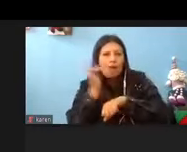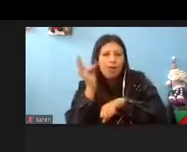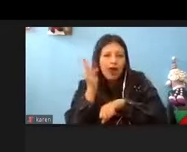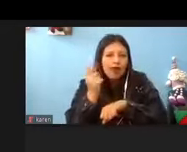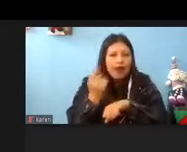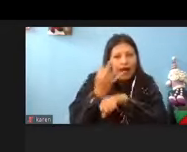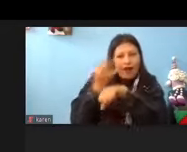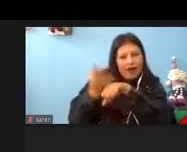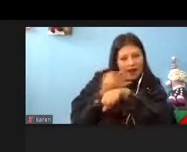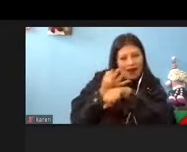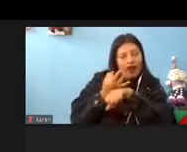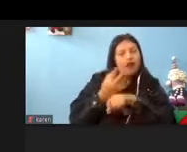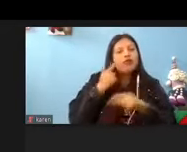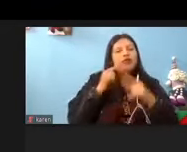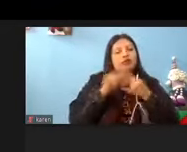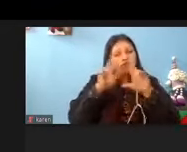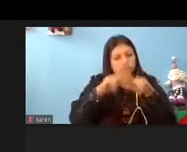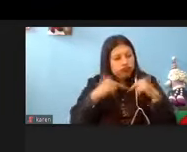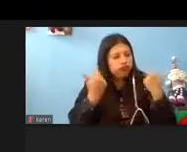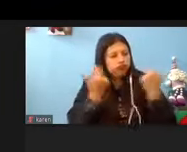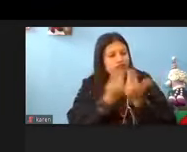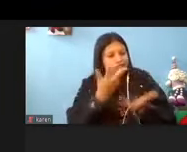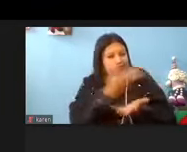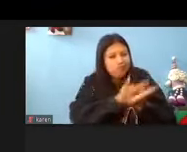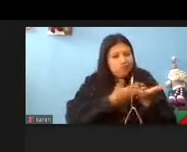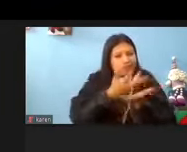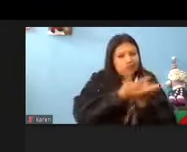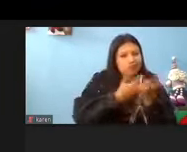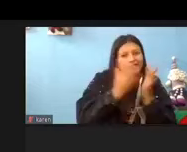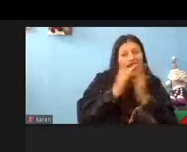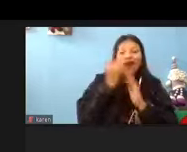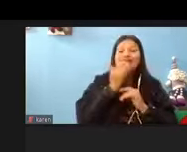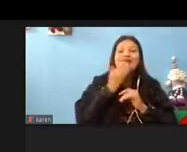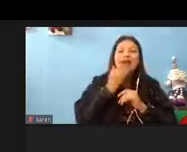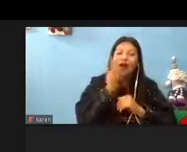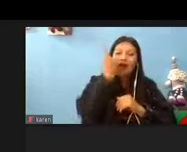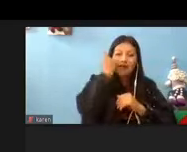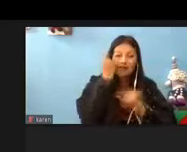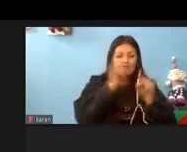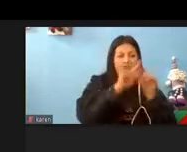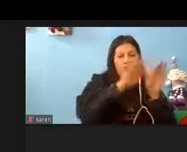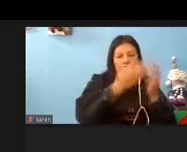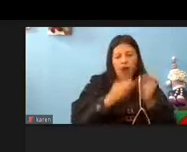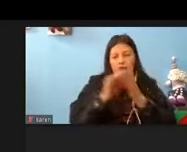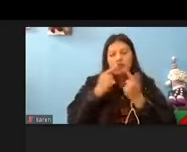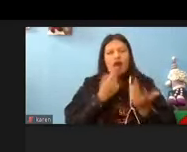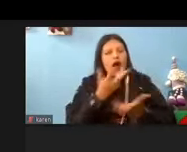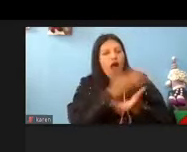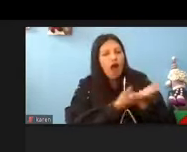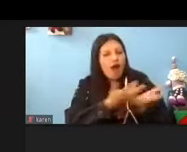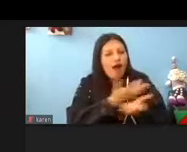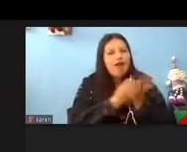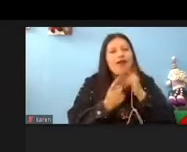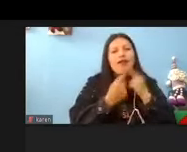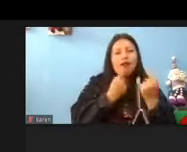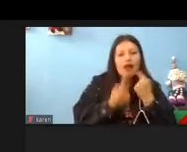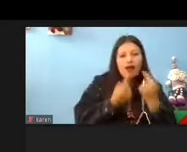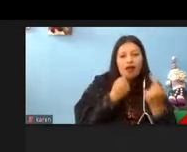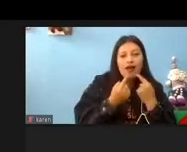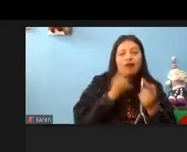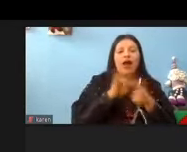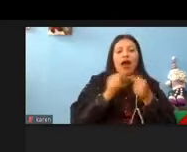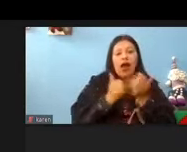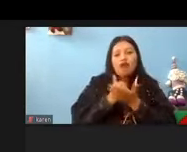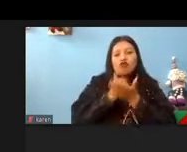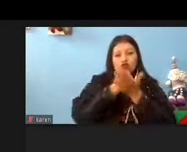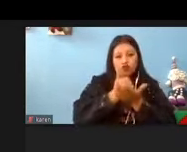2 horas, ya reunidos todos los del eje, todos los que estuvimos en las distintas mesas, conversando y discutiendo un poco y colaborando